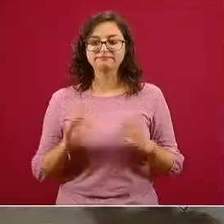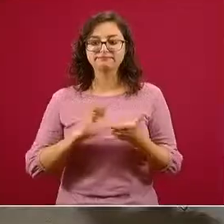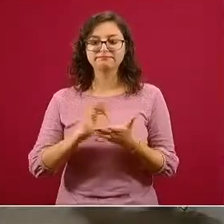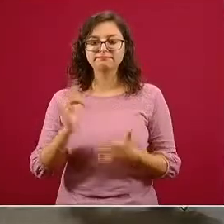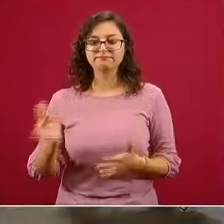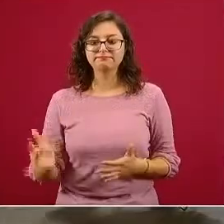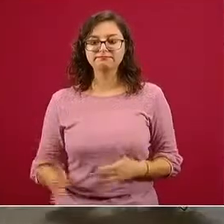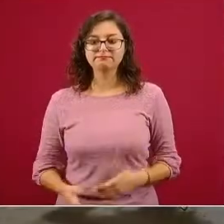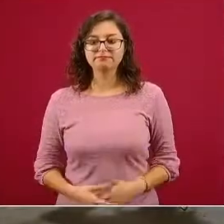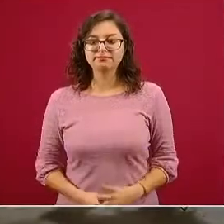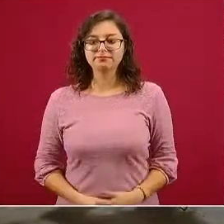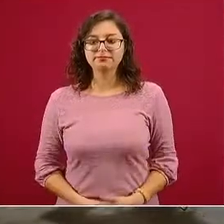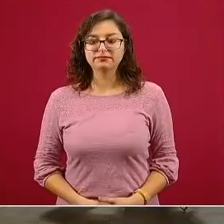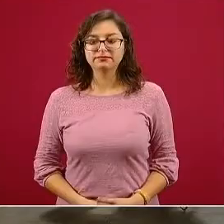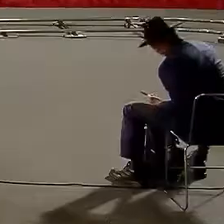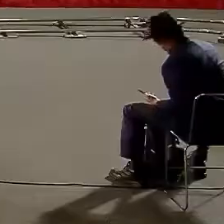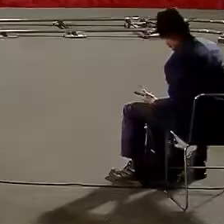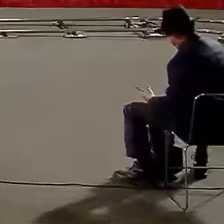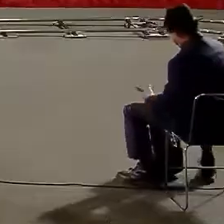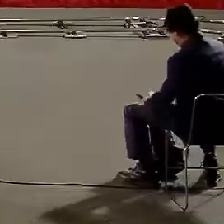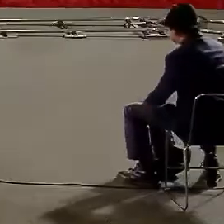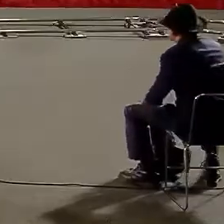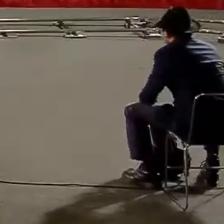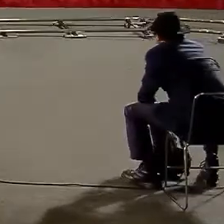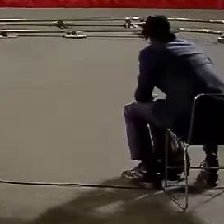Gracias. Gracias, doctora.